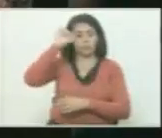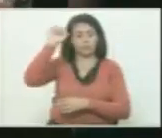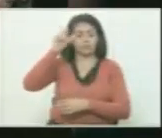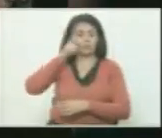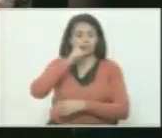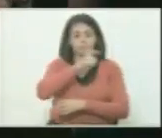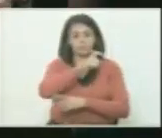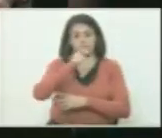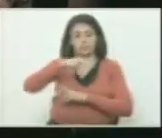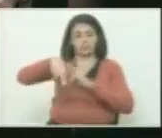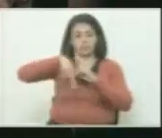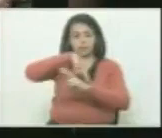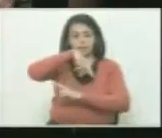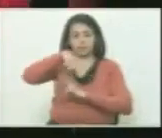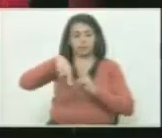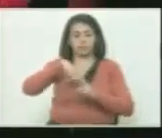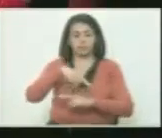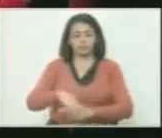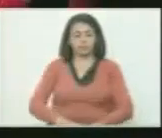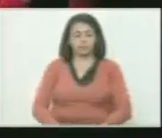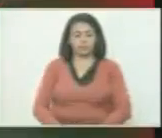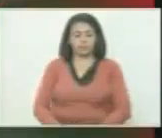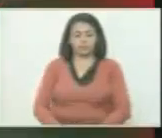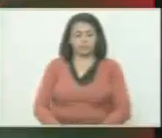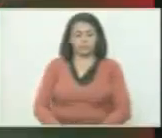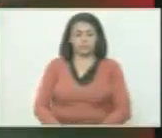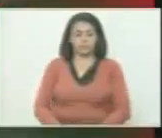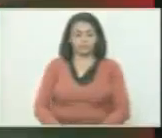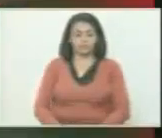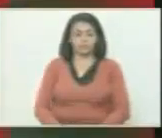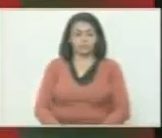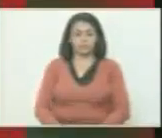del pueblo revolucionario.